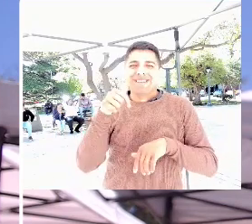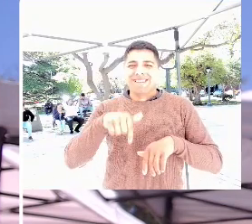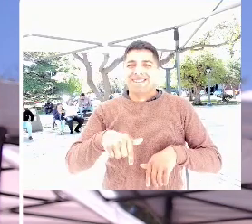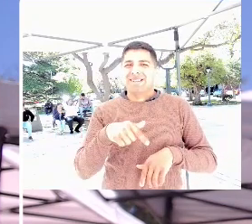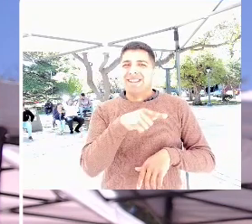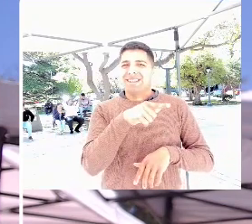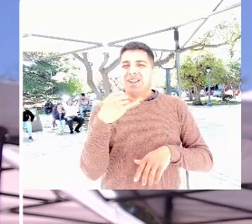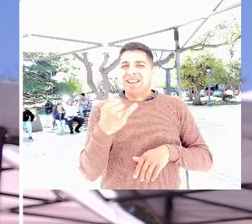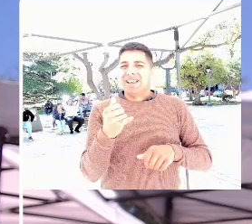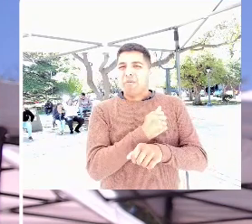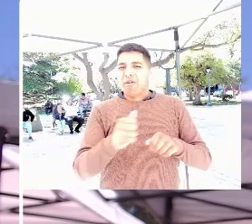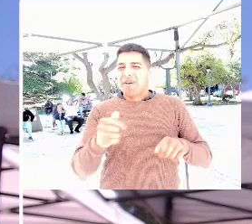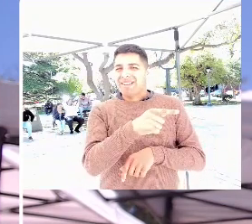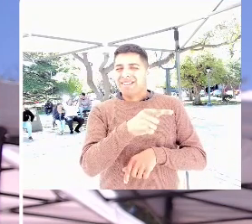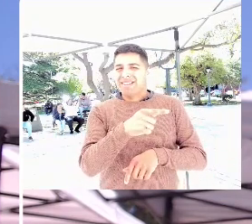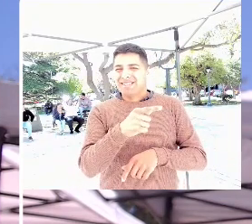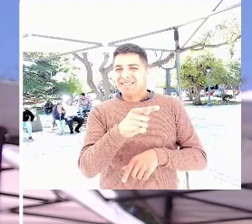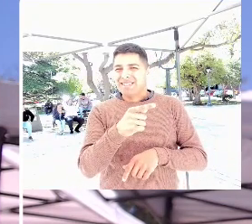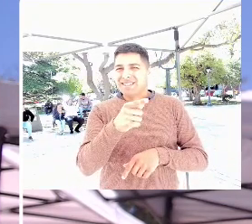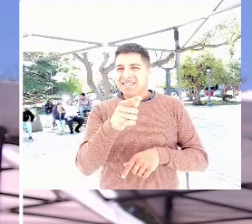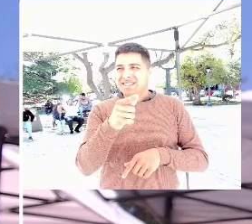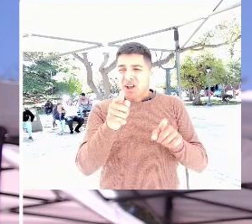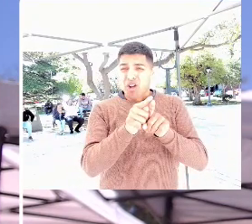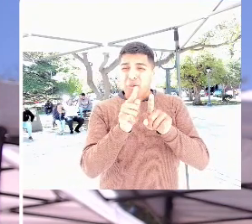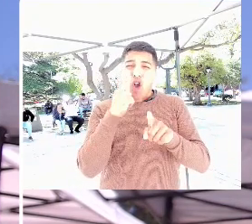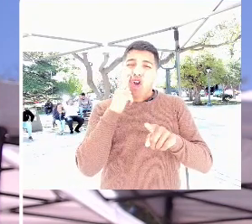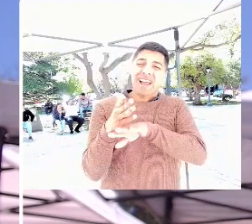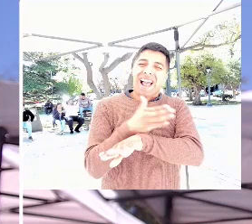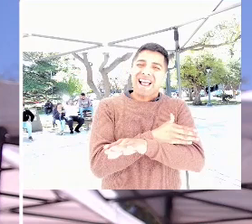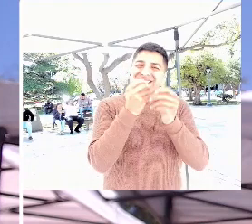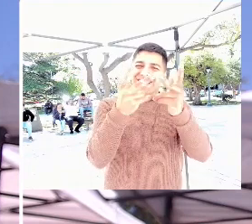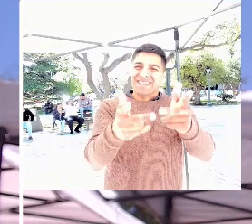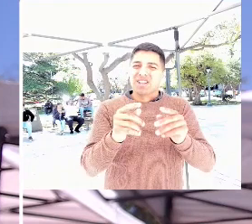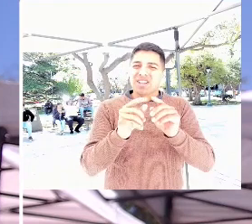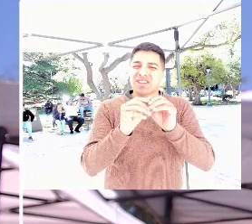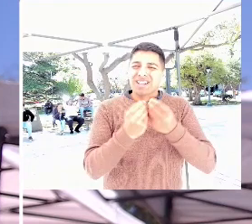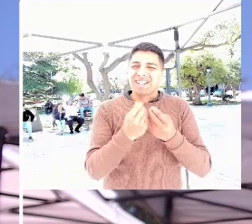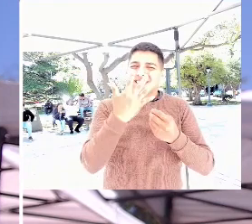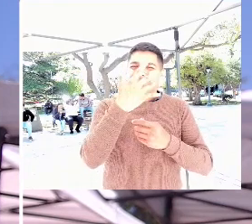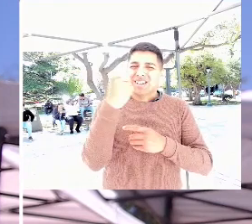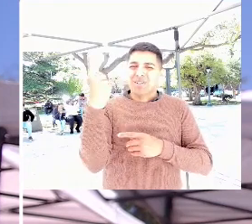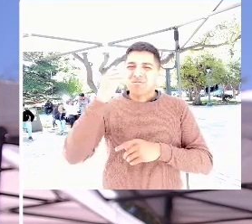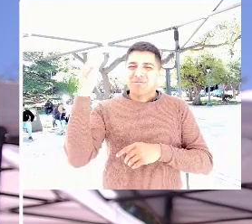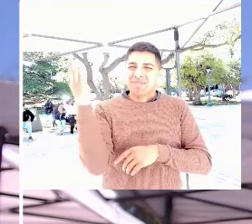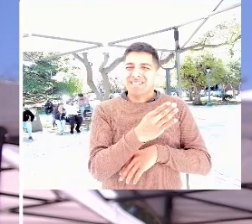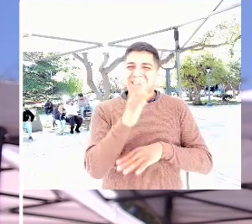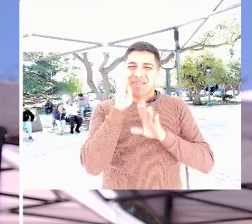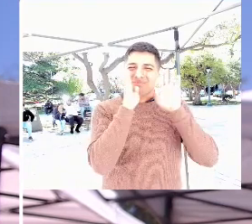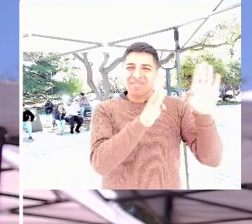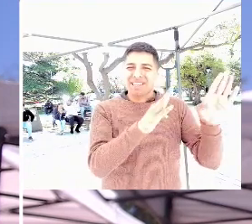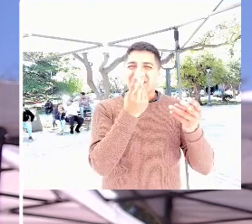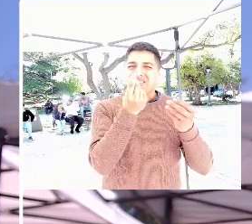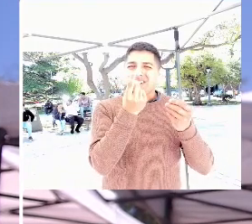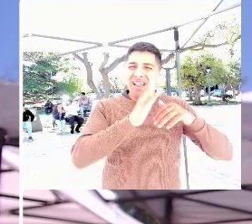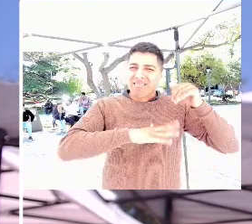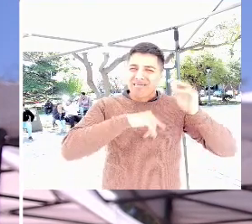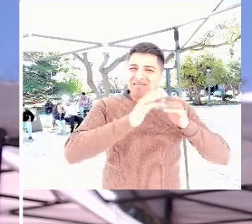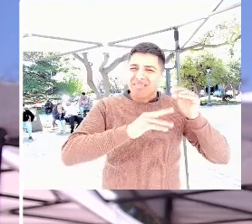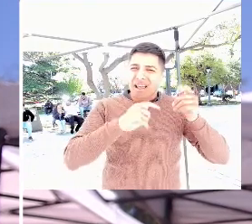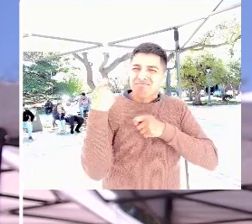tiene contemplado, como decía el concejal que me antecedió en la palabra, un 51% del presupuesto destinado